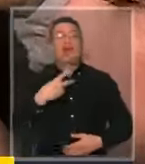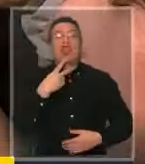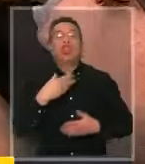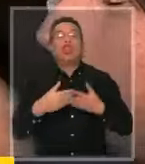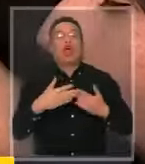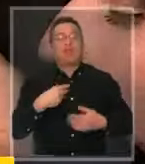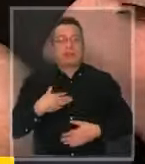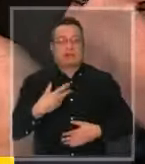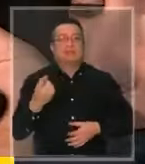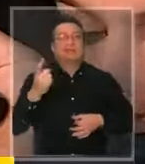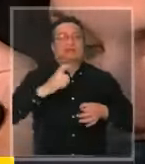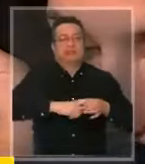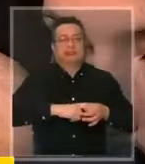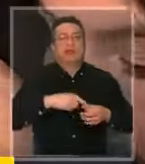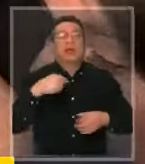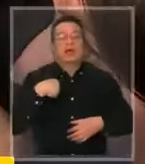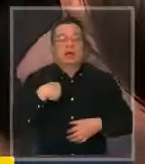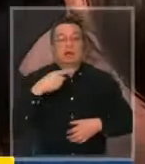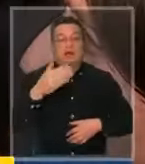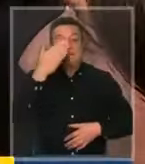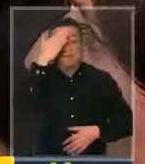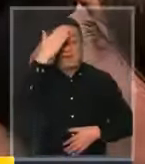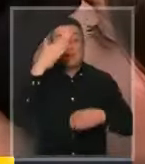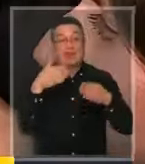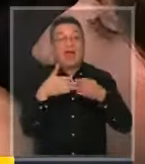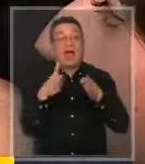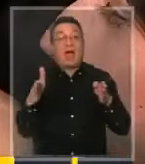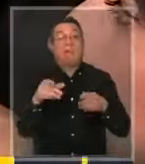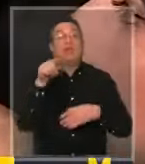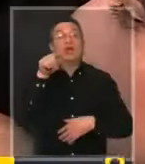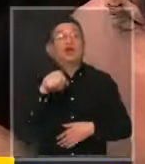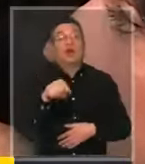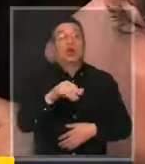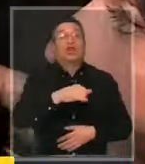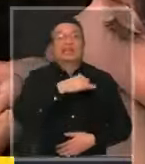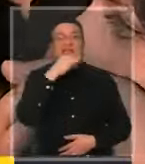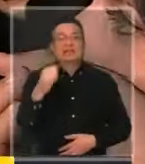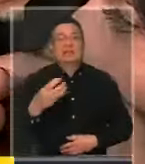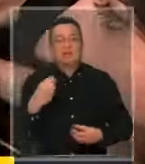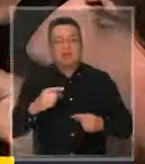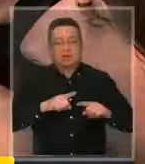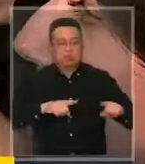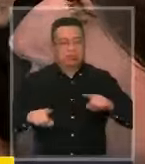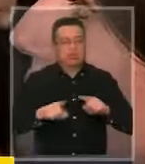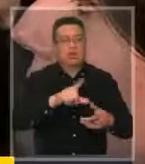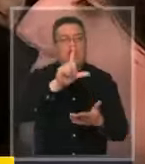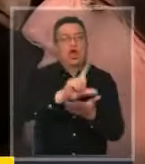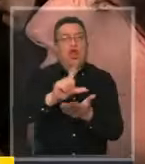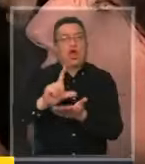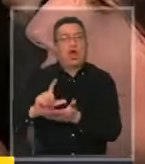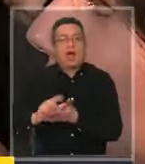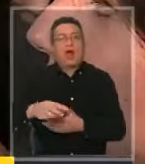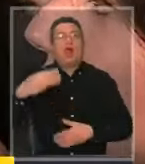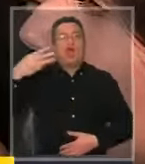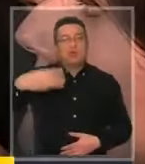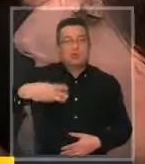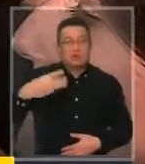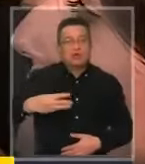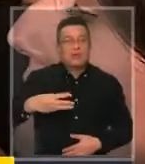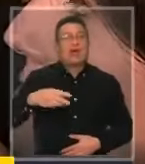dije recientemente, el Frente Amplio se ha destacado por tener muy buenas gestiones locales, muy buenas gestiones